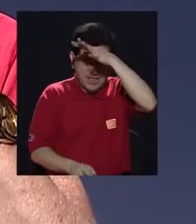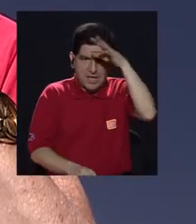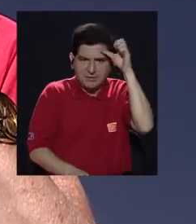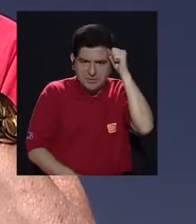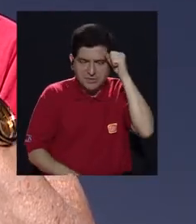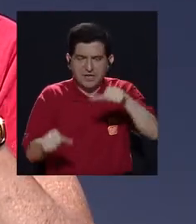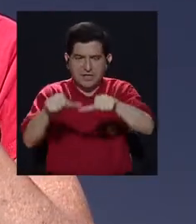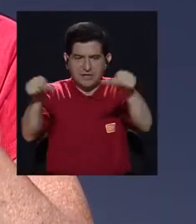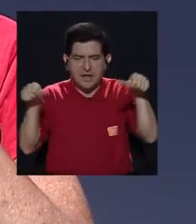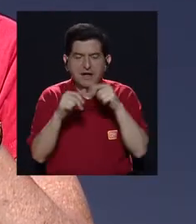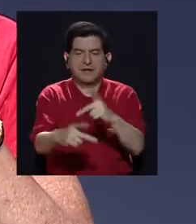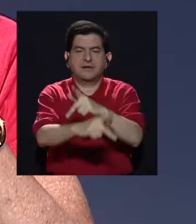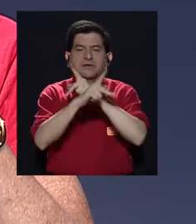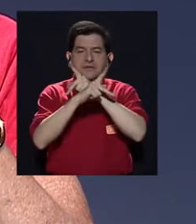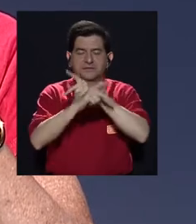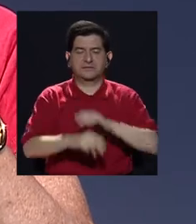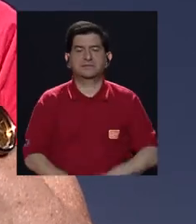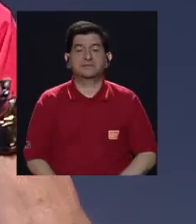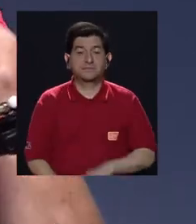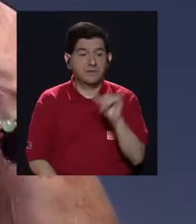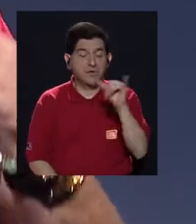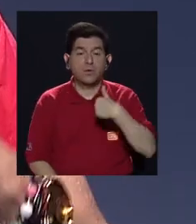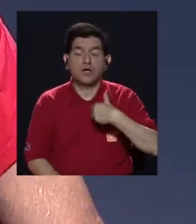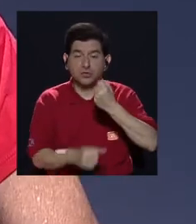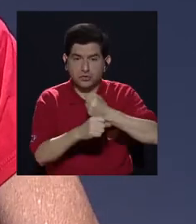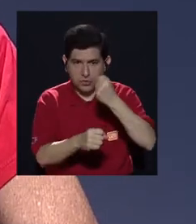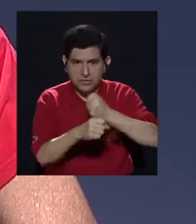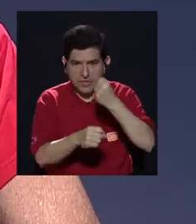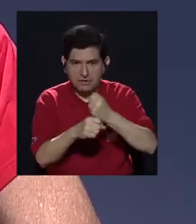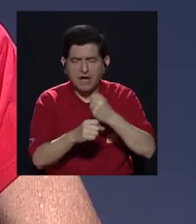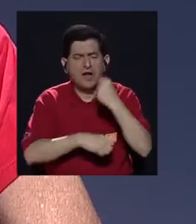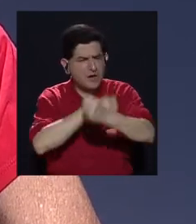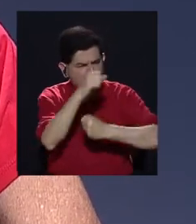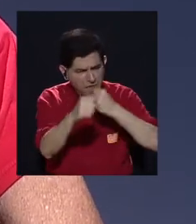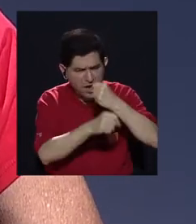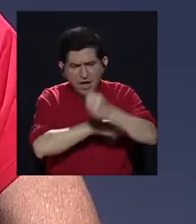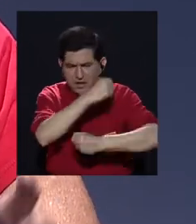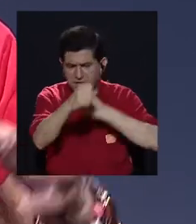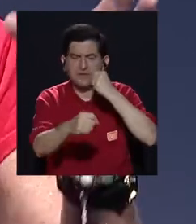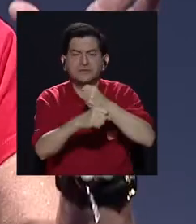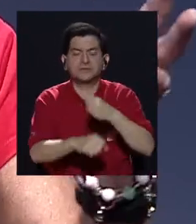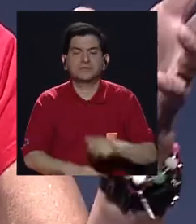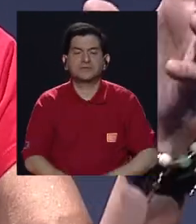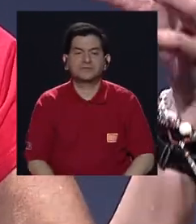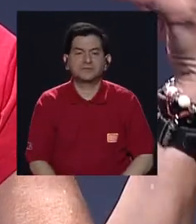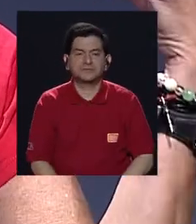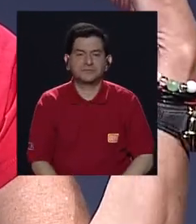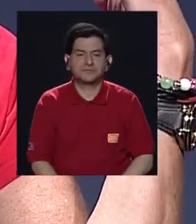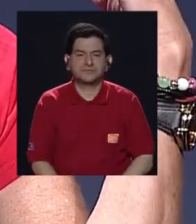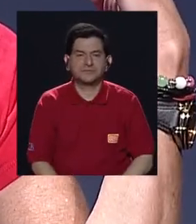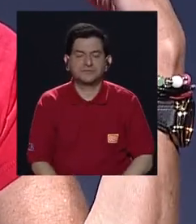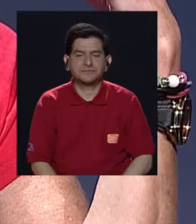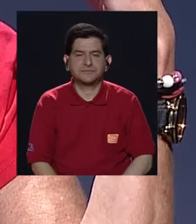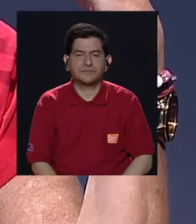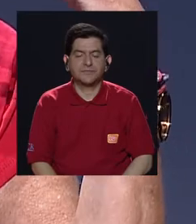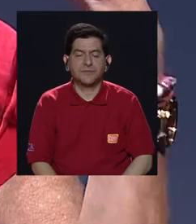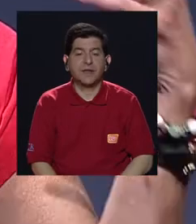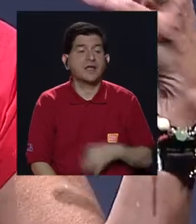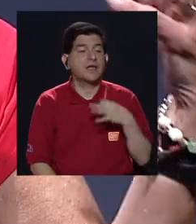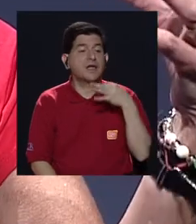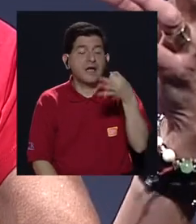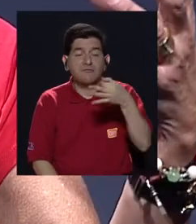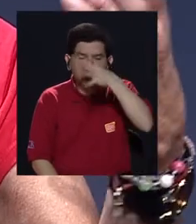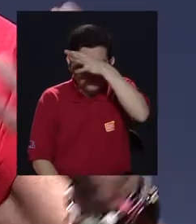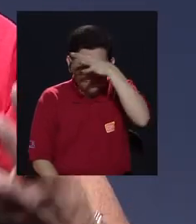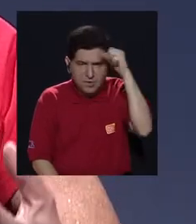para las áreas protegidas porque también he trabajado en muchos años y lo que